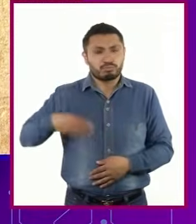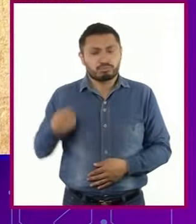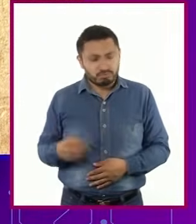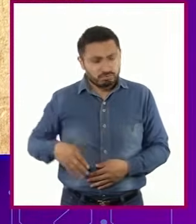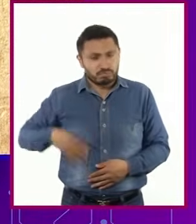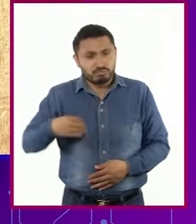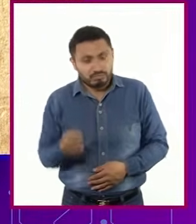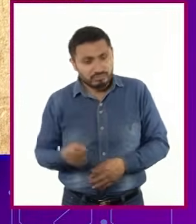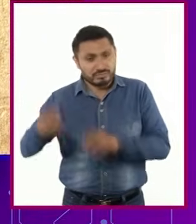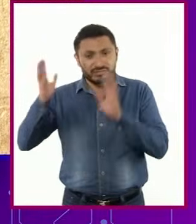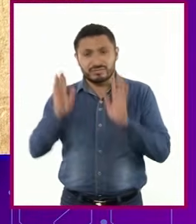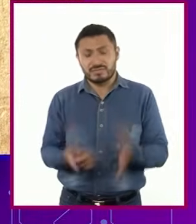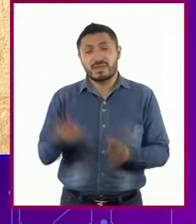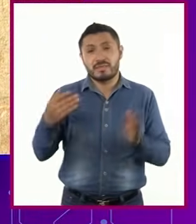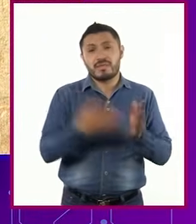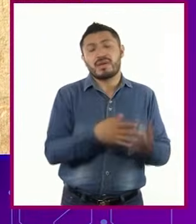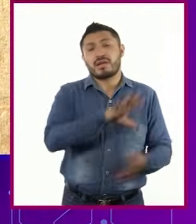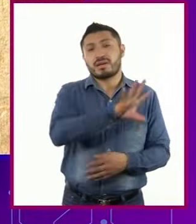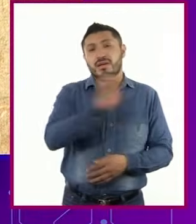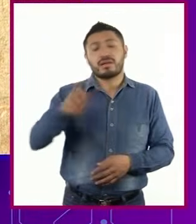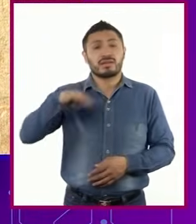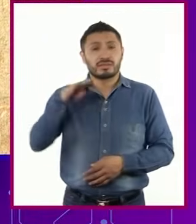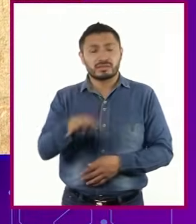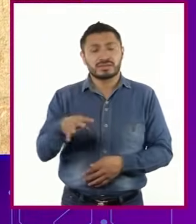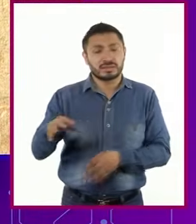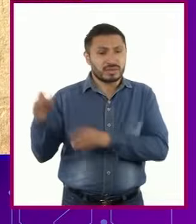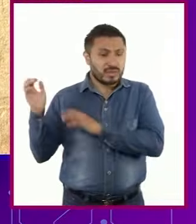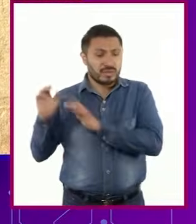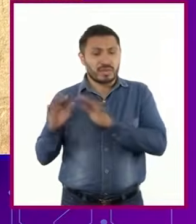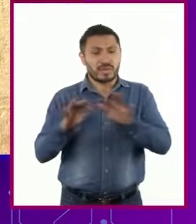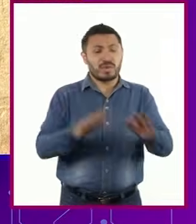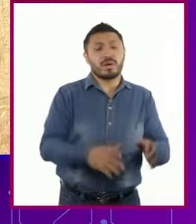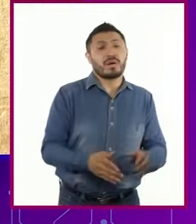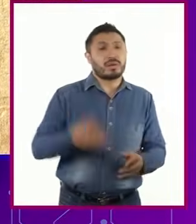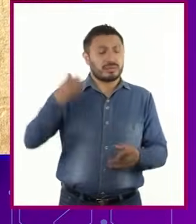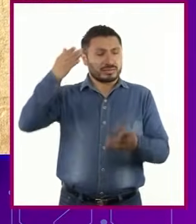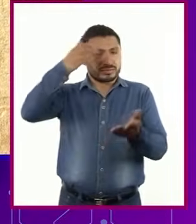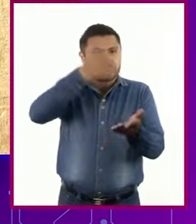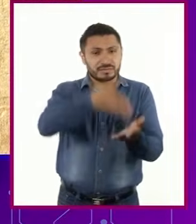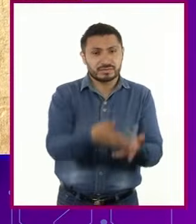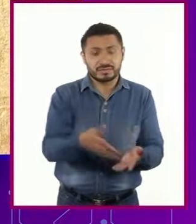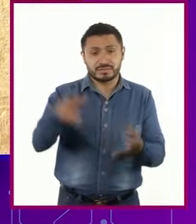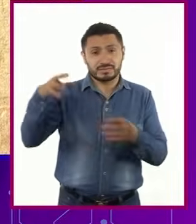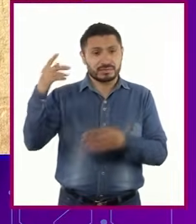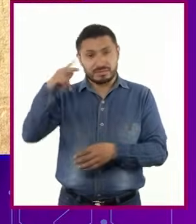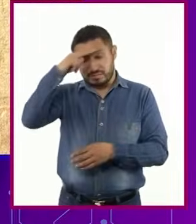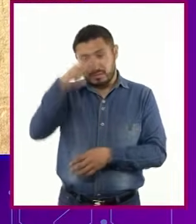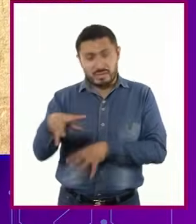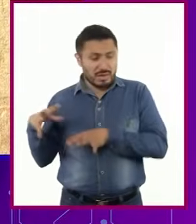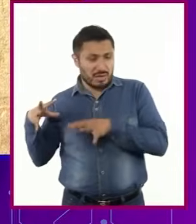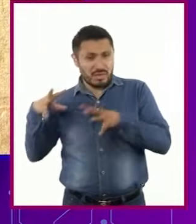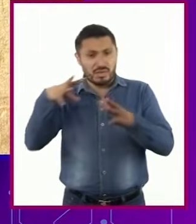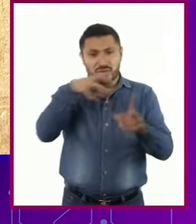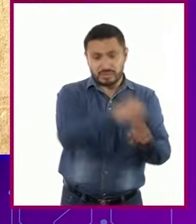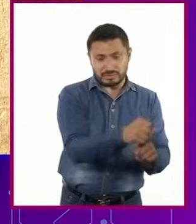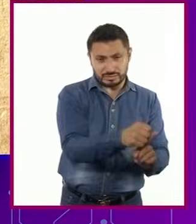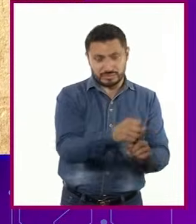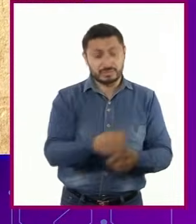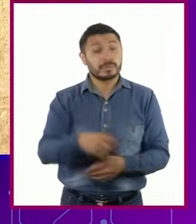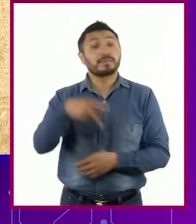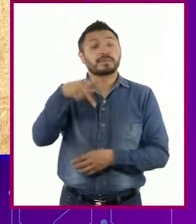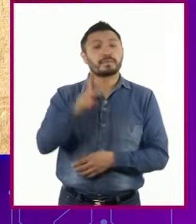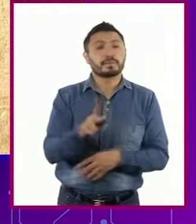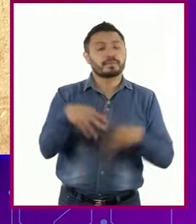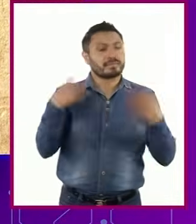finalmente arribó en 1519 la expedición que culminaría con la conquista de México Tenochtitlan.